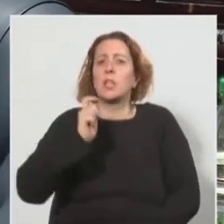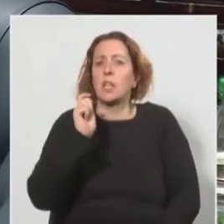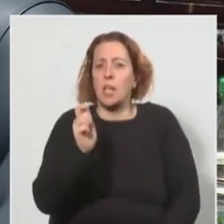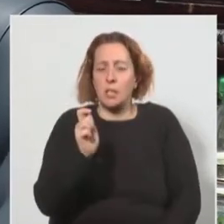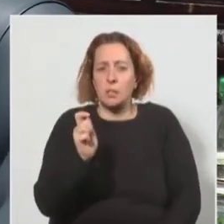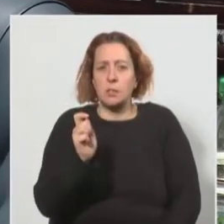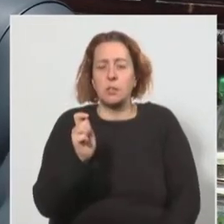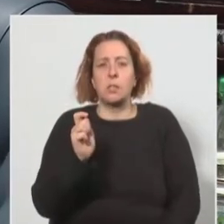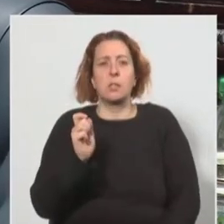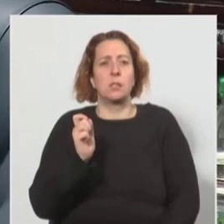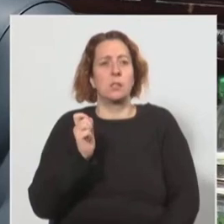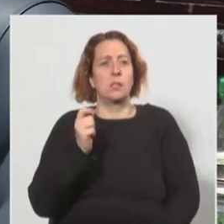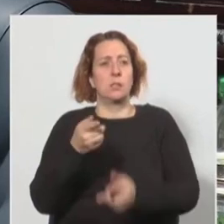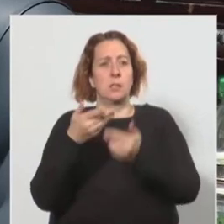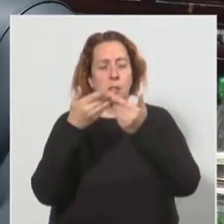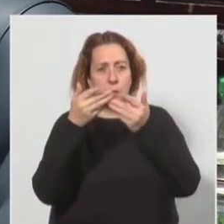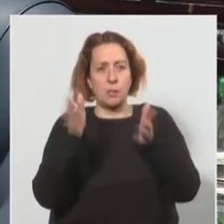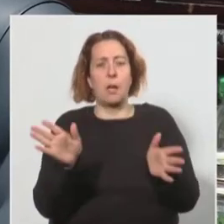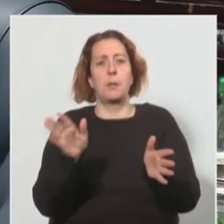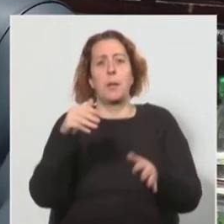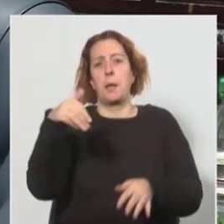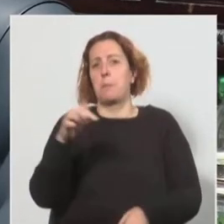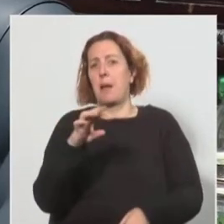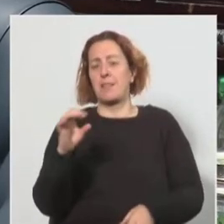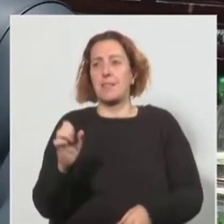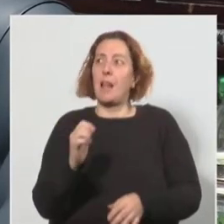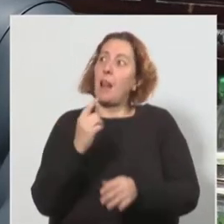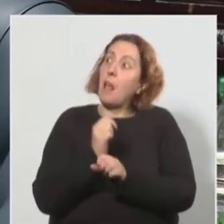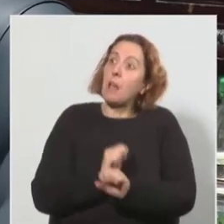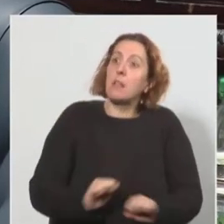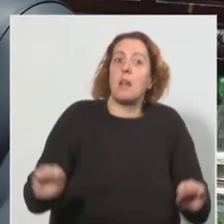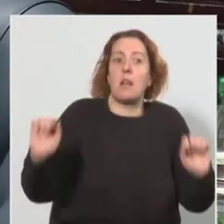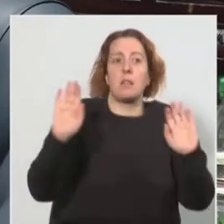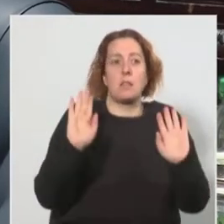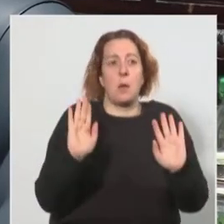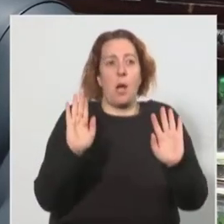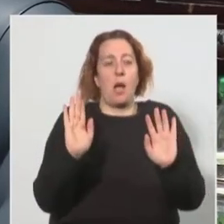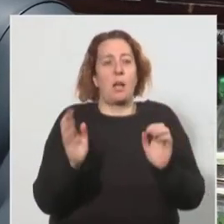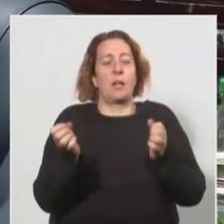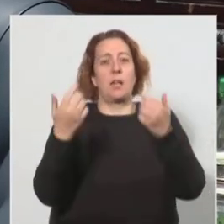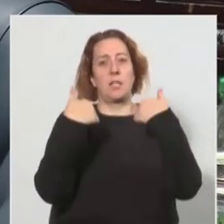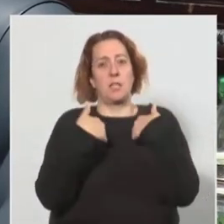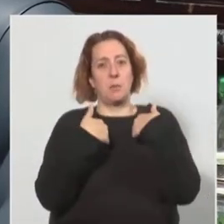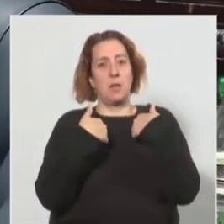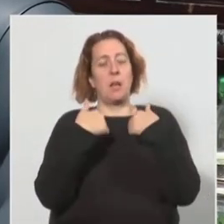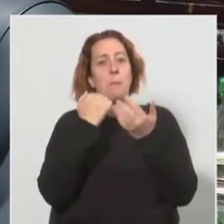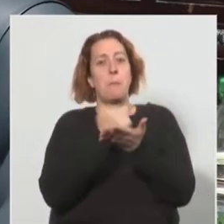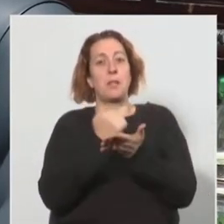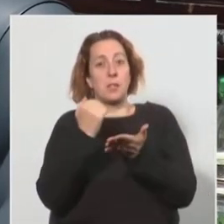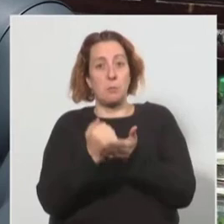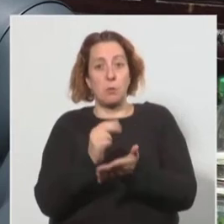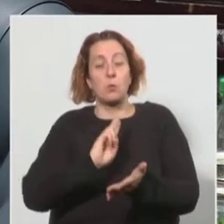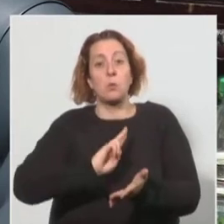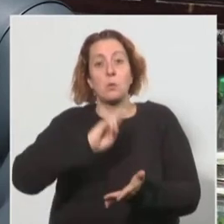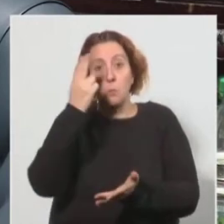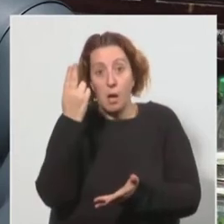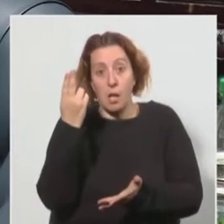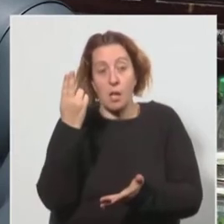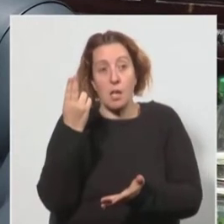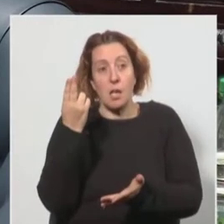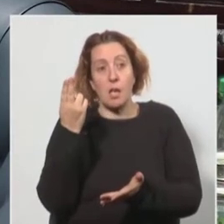quién, se le abre a Marcet la alternativa excepcional de recibir el pasaporte en Uruguay a través de un